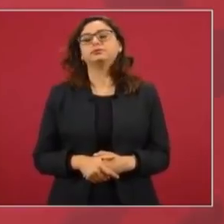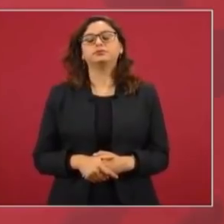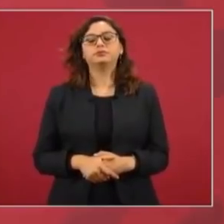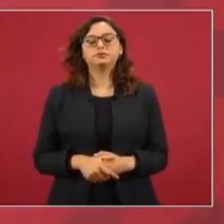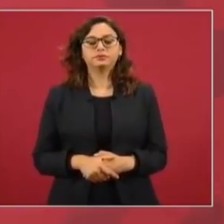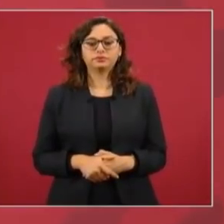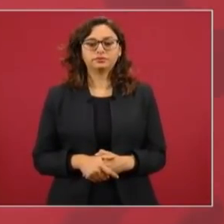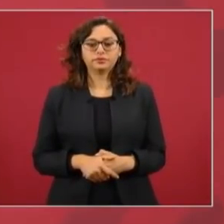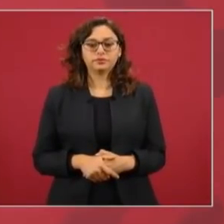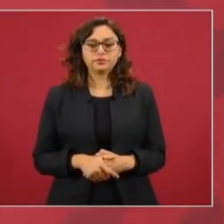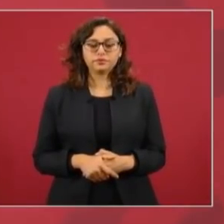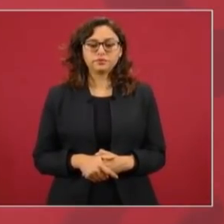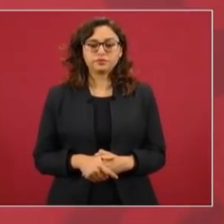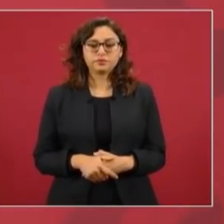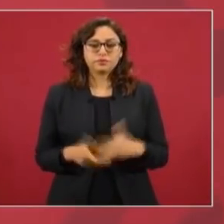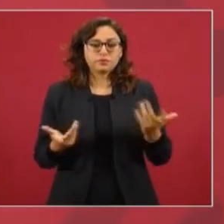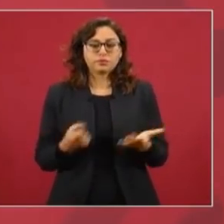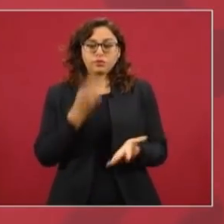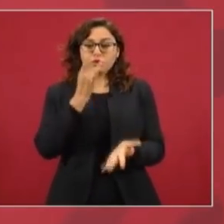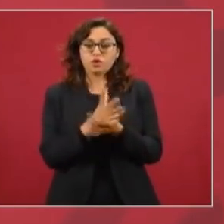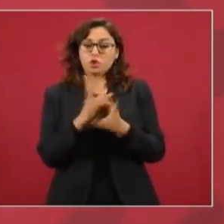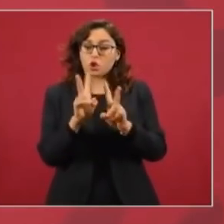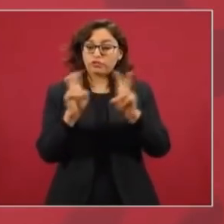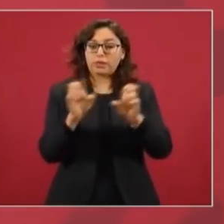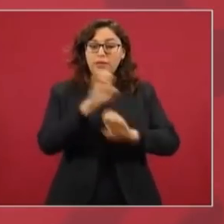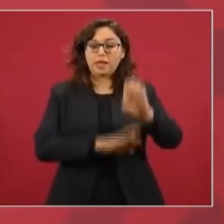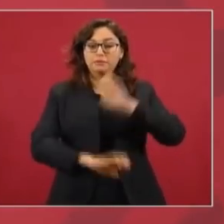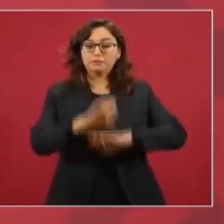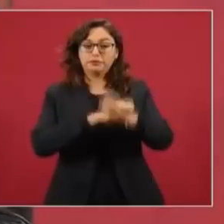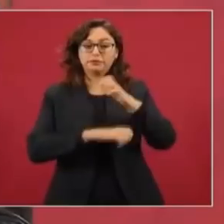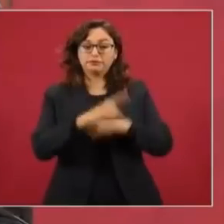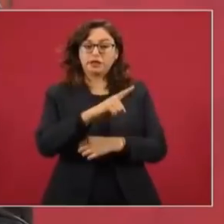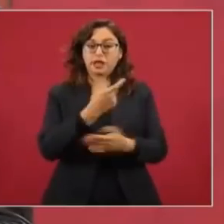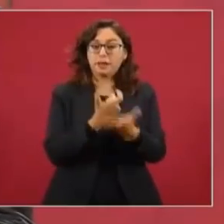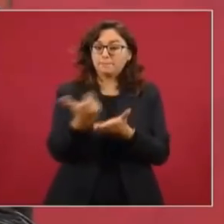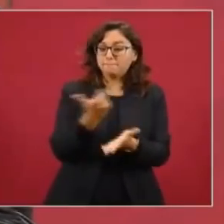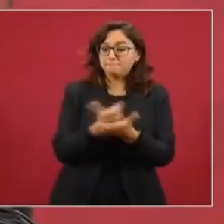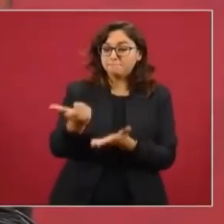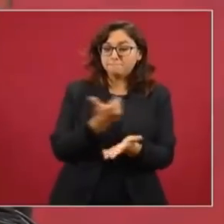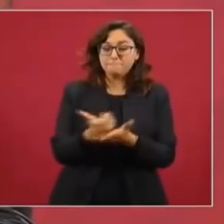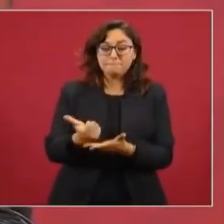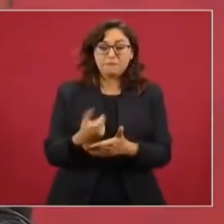porque no es nada más que Odebrecht dio dinero, claro que dio.